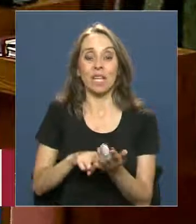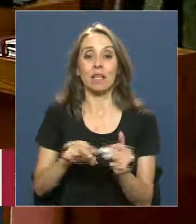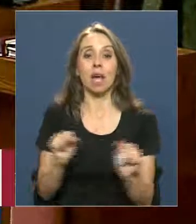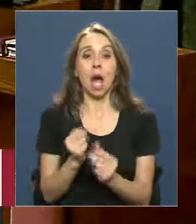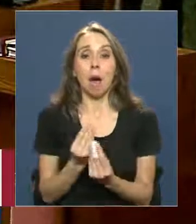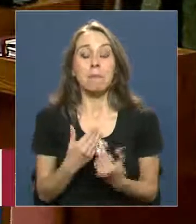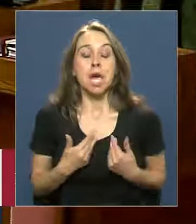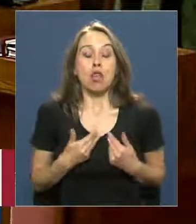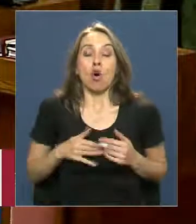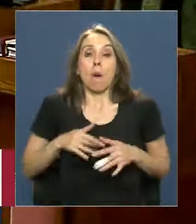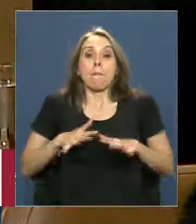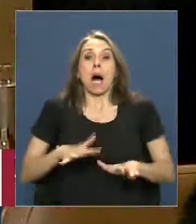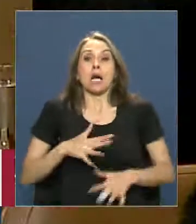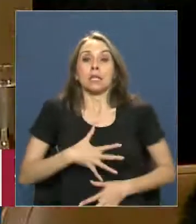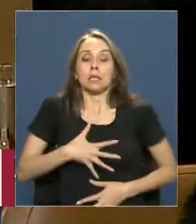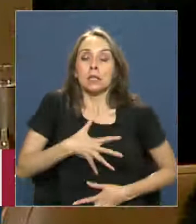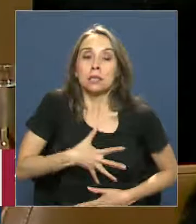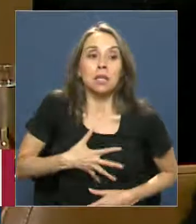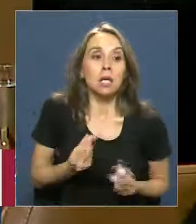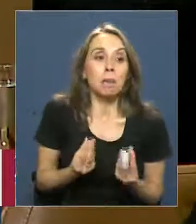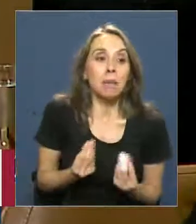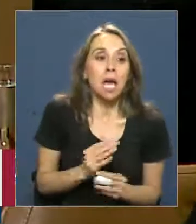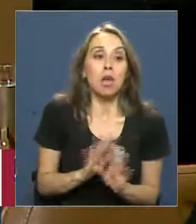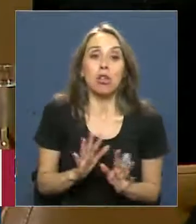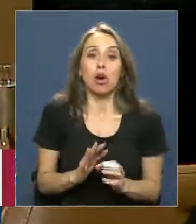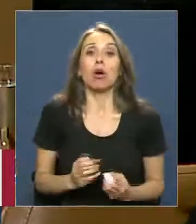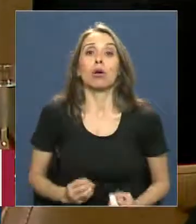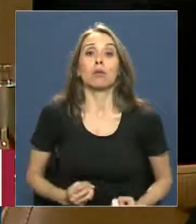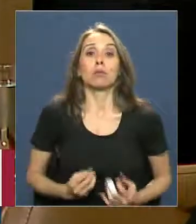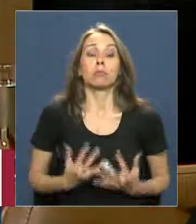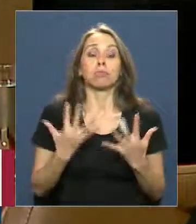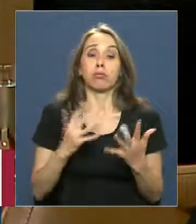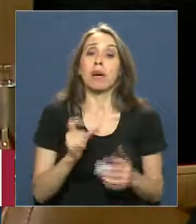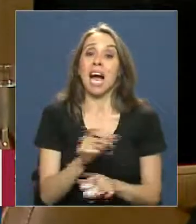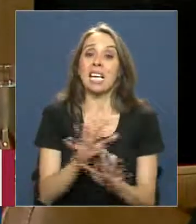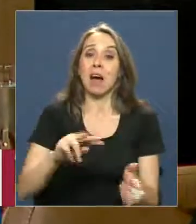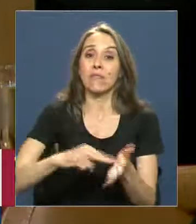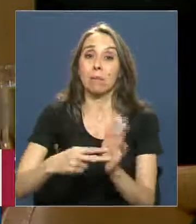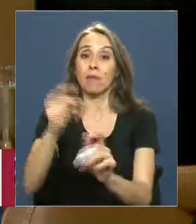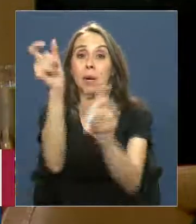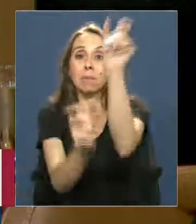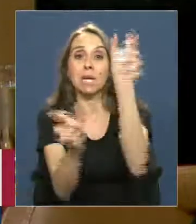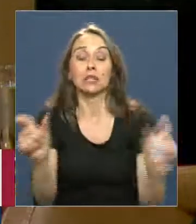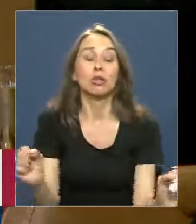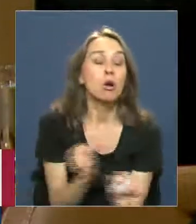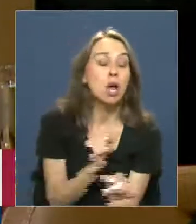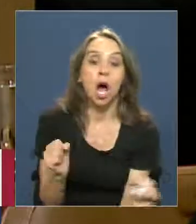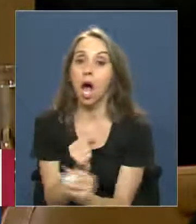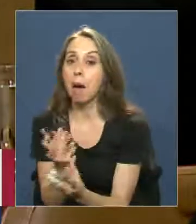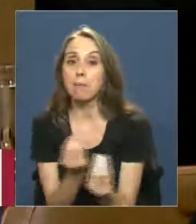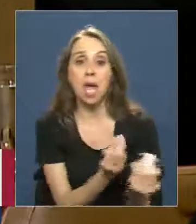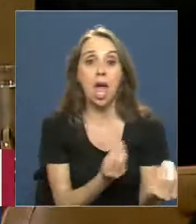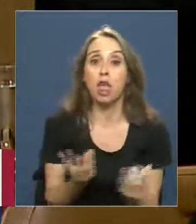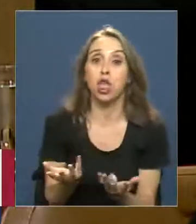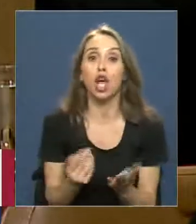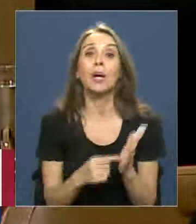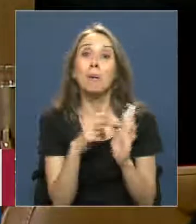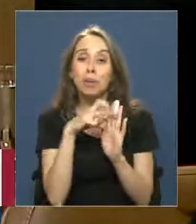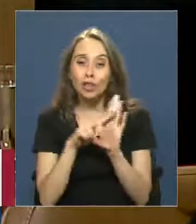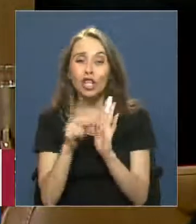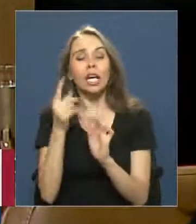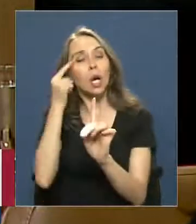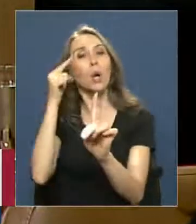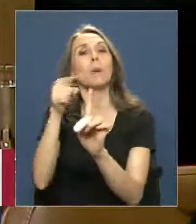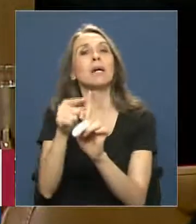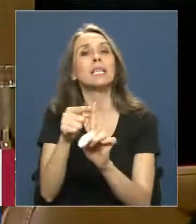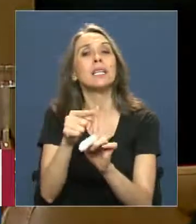paraliza, el miedo genera graves problemas en la situación, en la población, y justamente lo que busca este proyecto